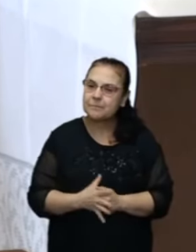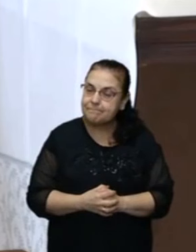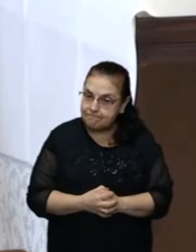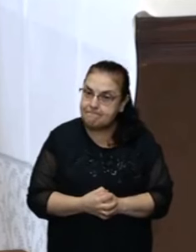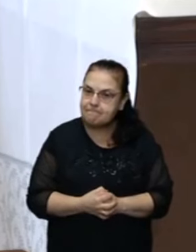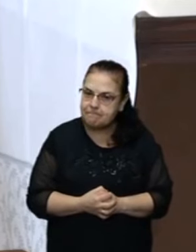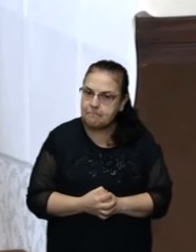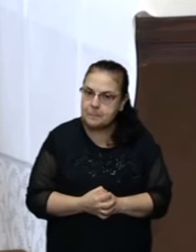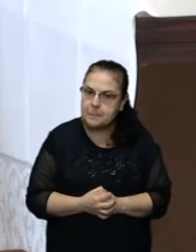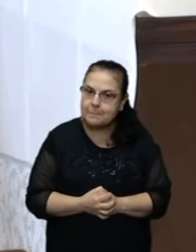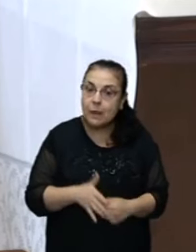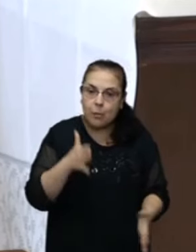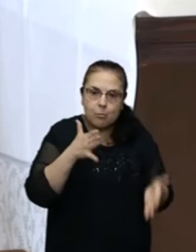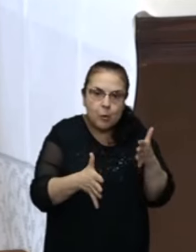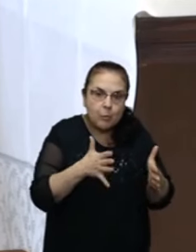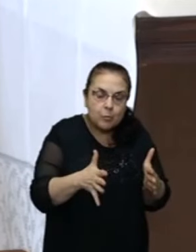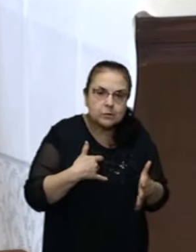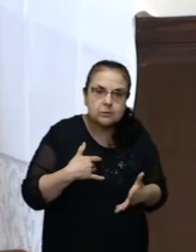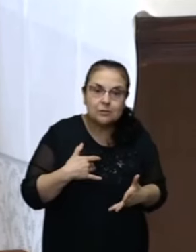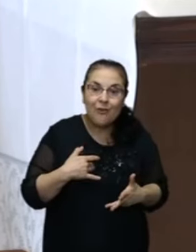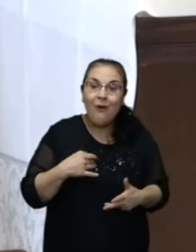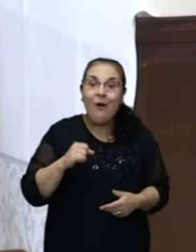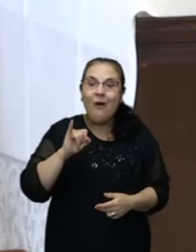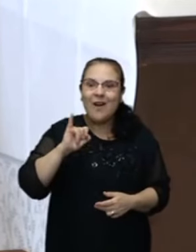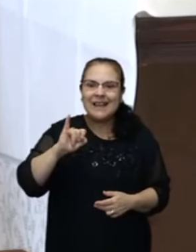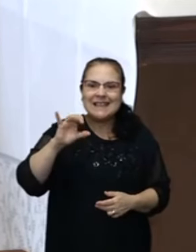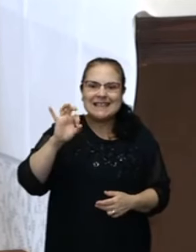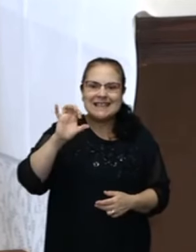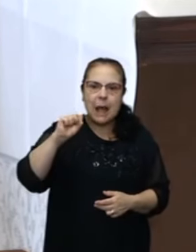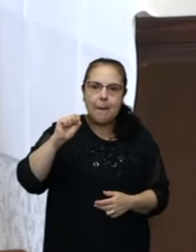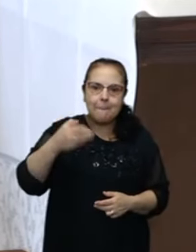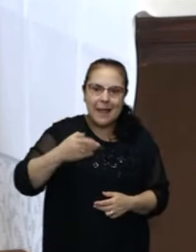el momento en que Isabel concibe a Juan?